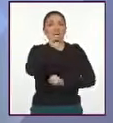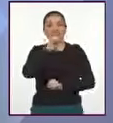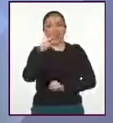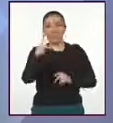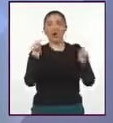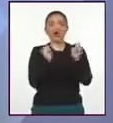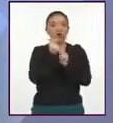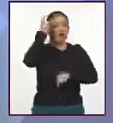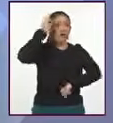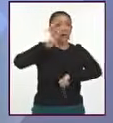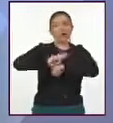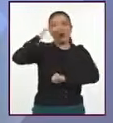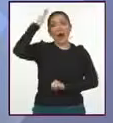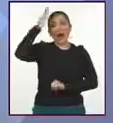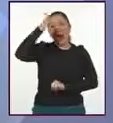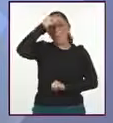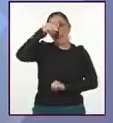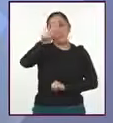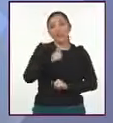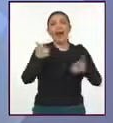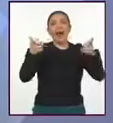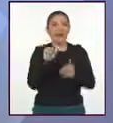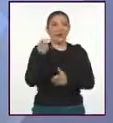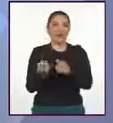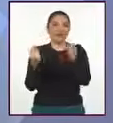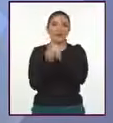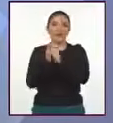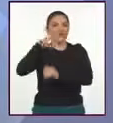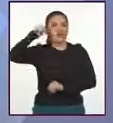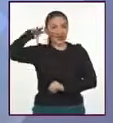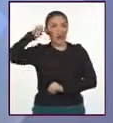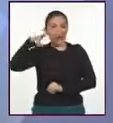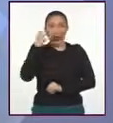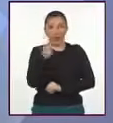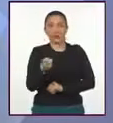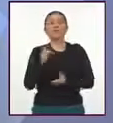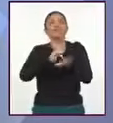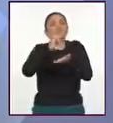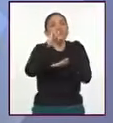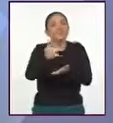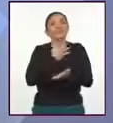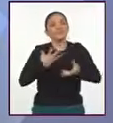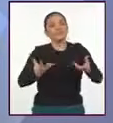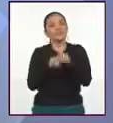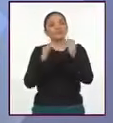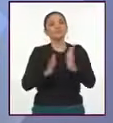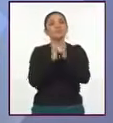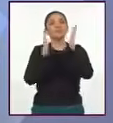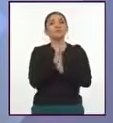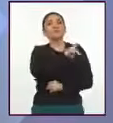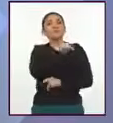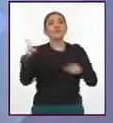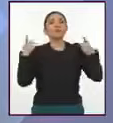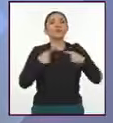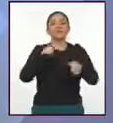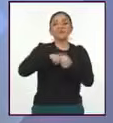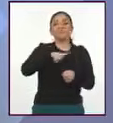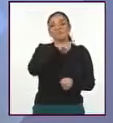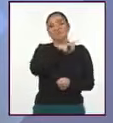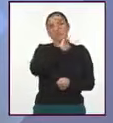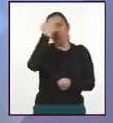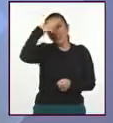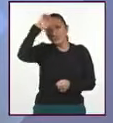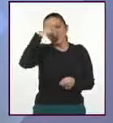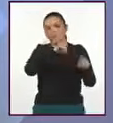General Aprende MX, realiza este seminario virtual. Así que agradecemos la participación de las y los especialistas de la